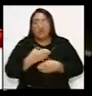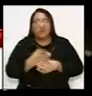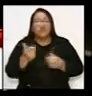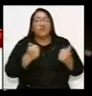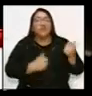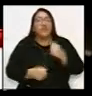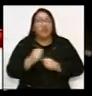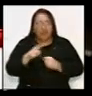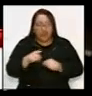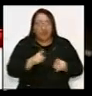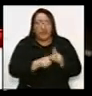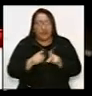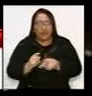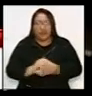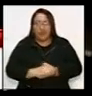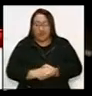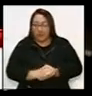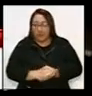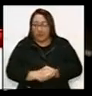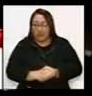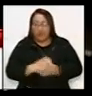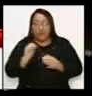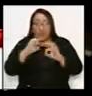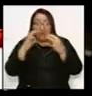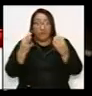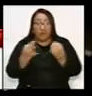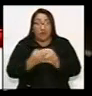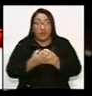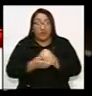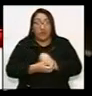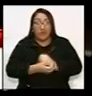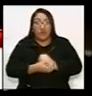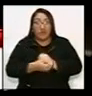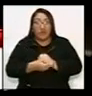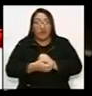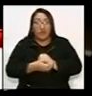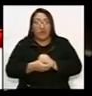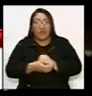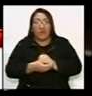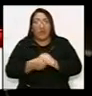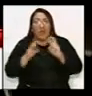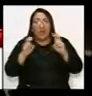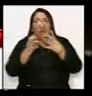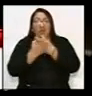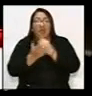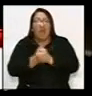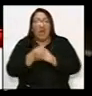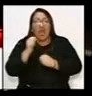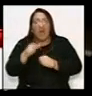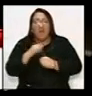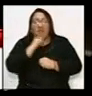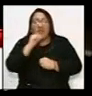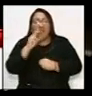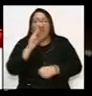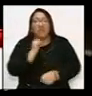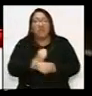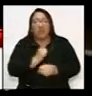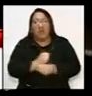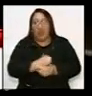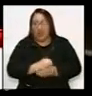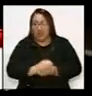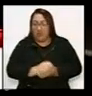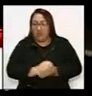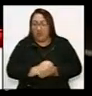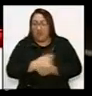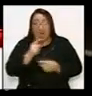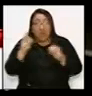administrativa e incluso si la familia accionase de tipo penal. Porque aquí hubo una omisión de funciones. Y aquí se